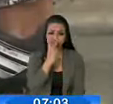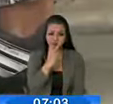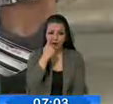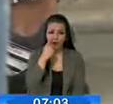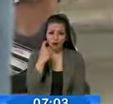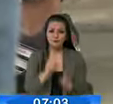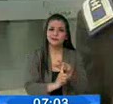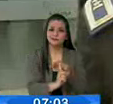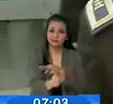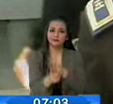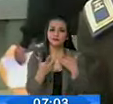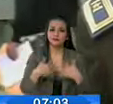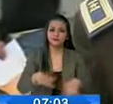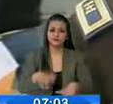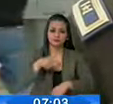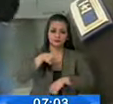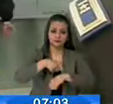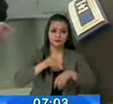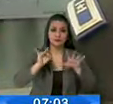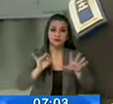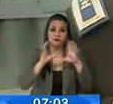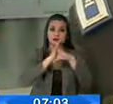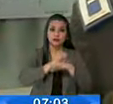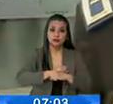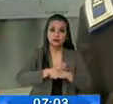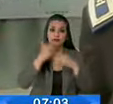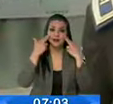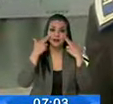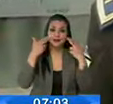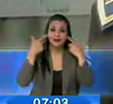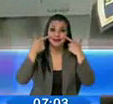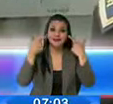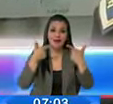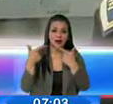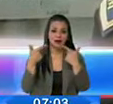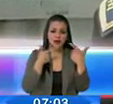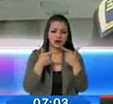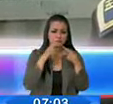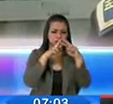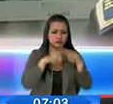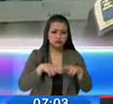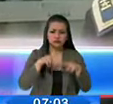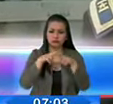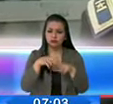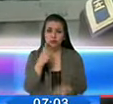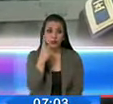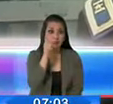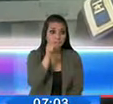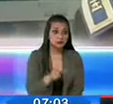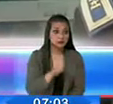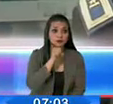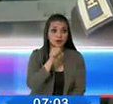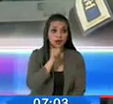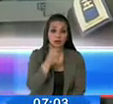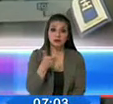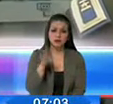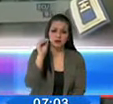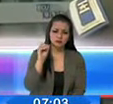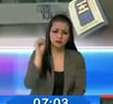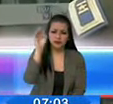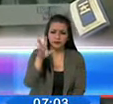salida. Aproximadamente a las 7 de la noche que hacen la revisión de los internos se dan cuenta que faltaba esta persona, haciendo una revisión de las cámaras.